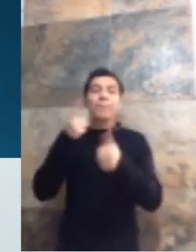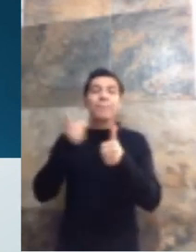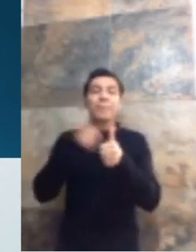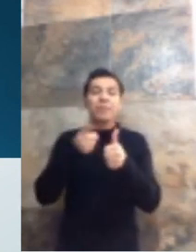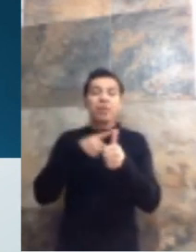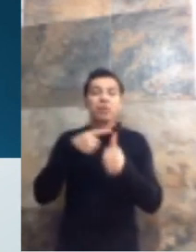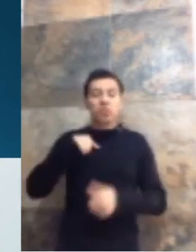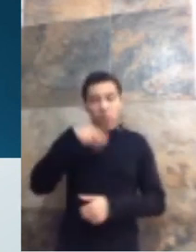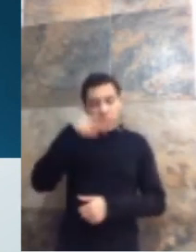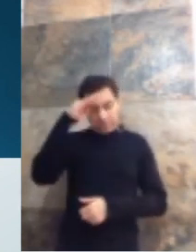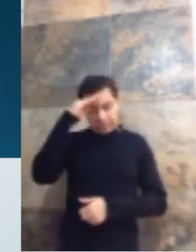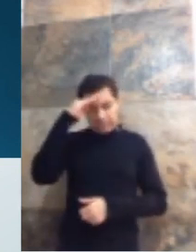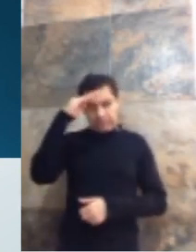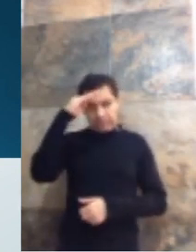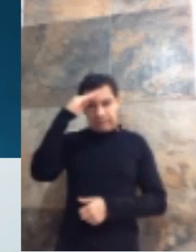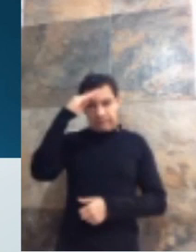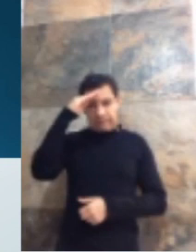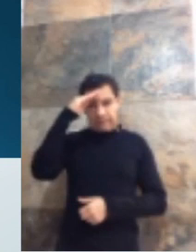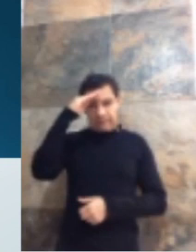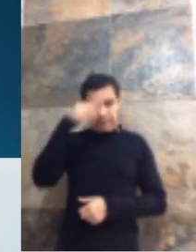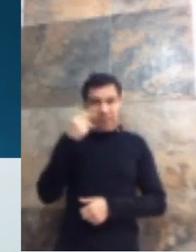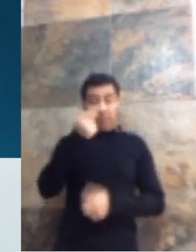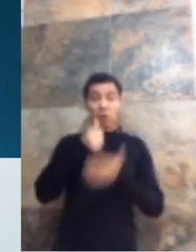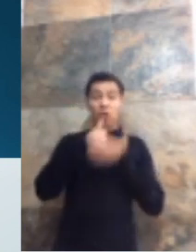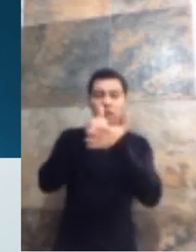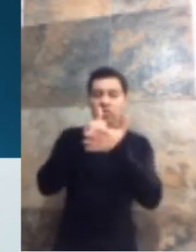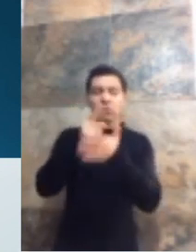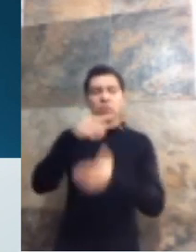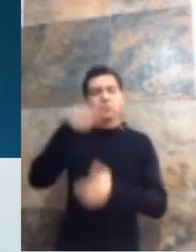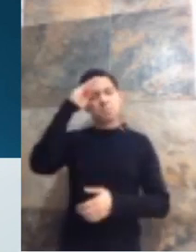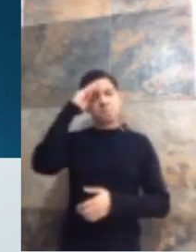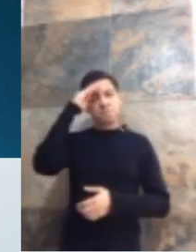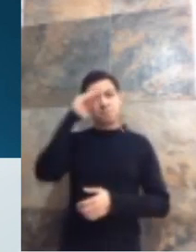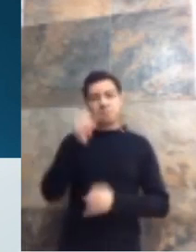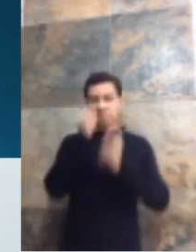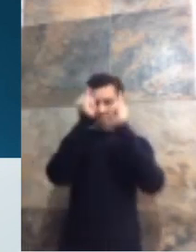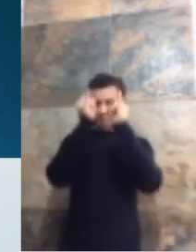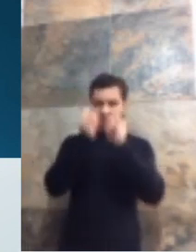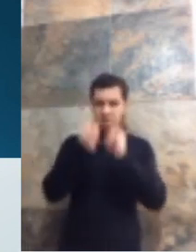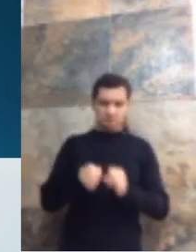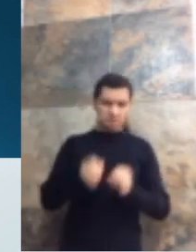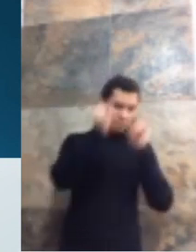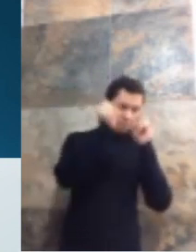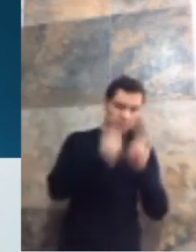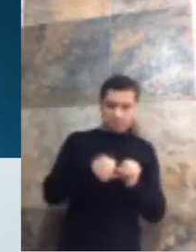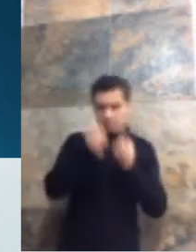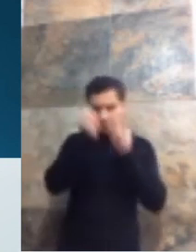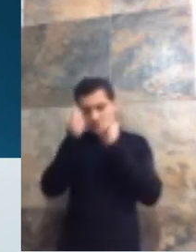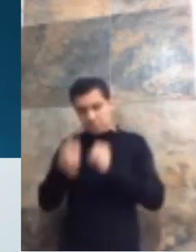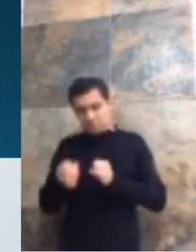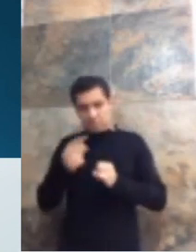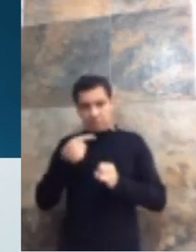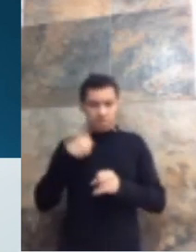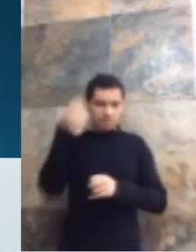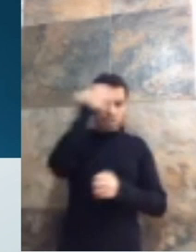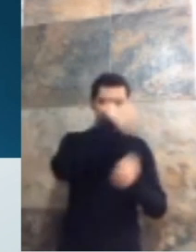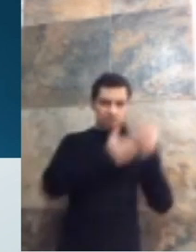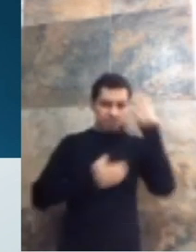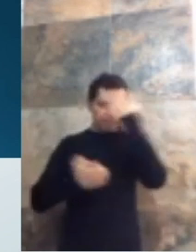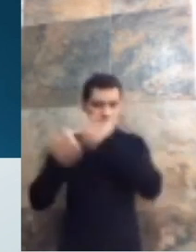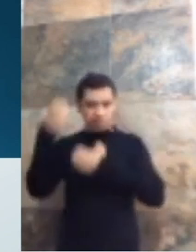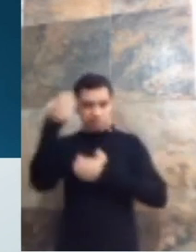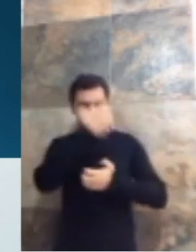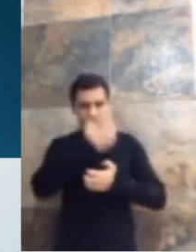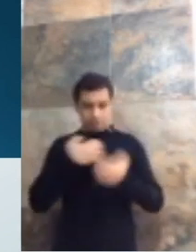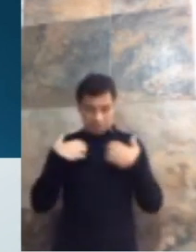especial por parte de las personas que ayudan. Evitar consejos del tipo "yo en tu lugar". Esto